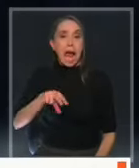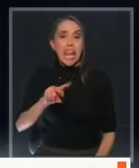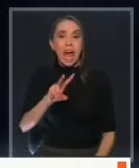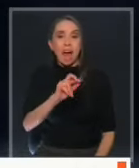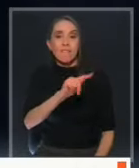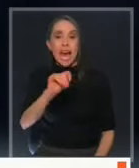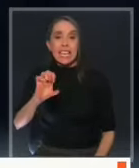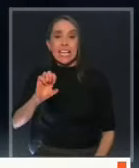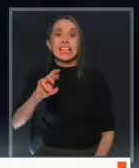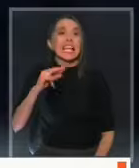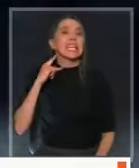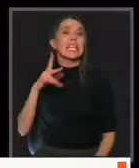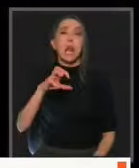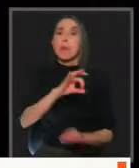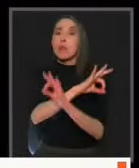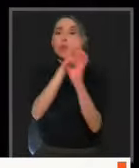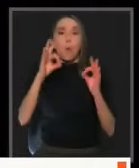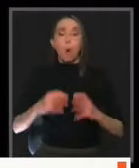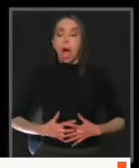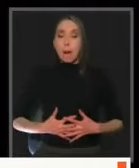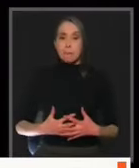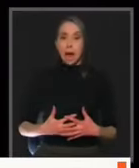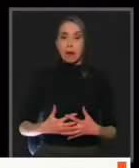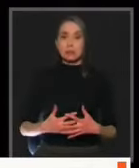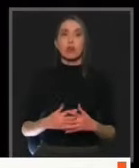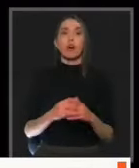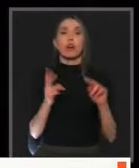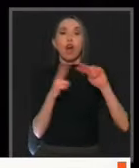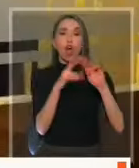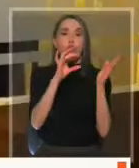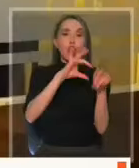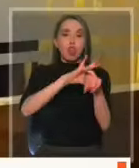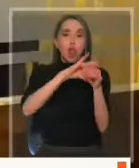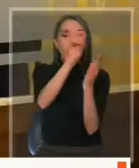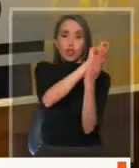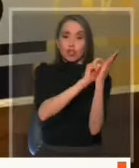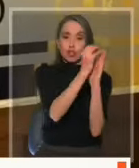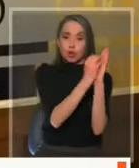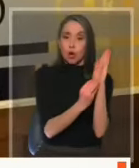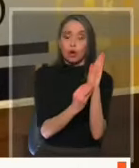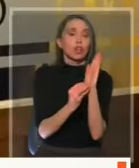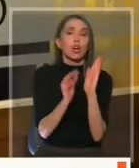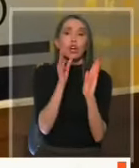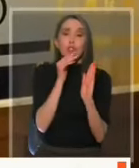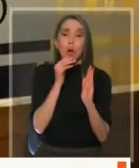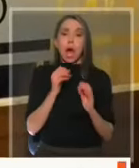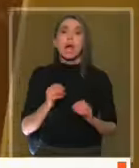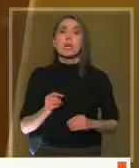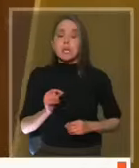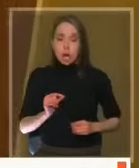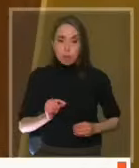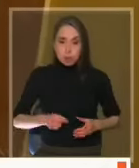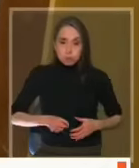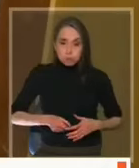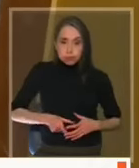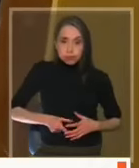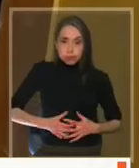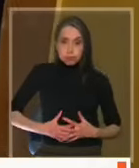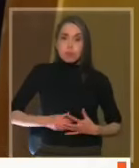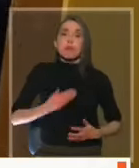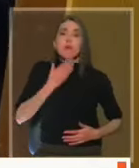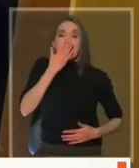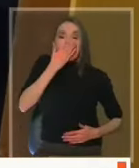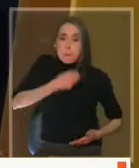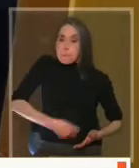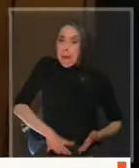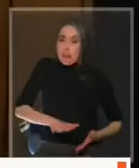nunca estuvo embarazada. En la ficha clínica no hay antecedentes de un proceso de gestación reciente o una pérdida. Por